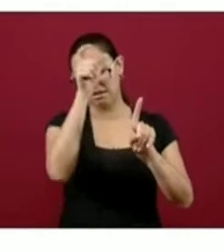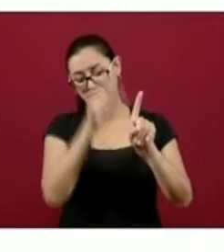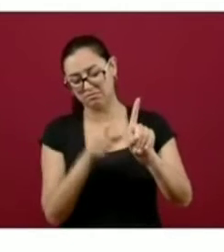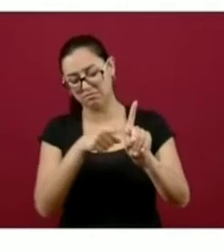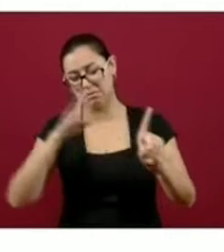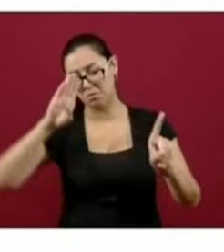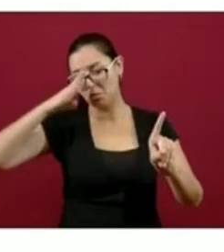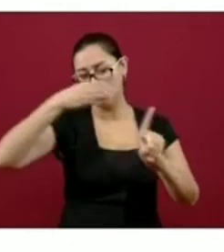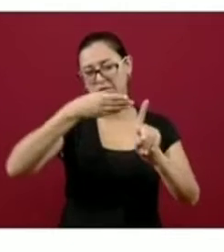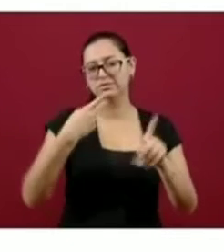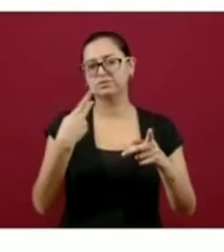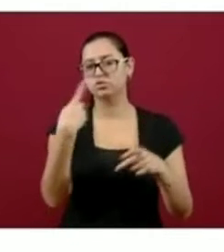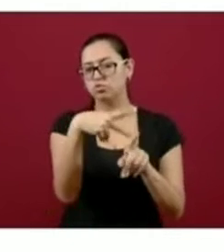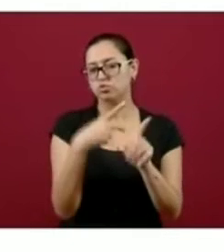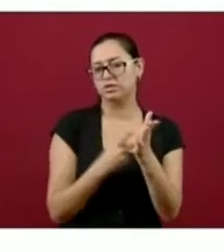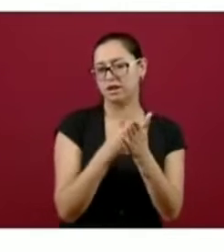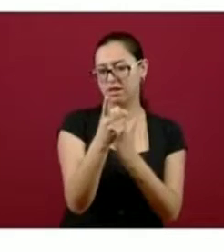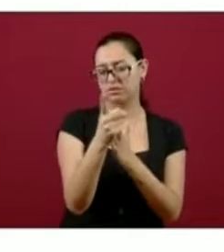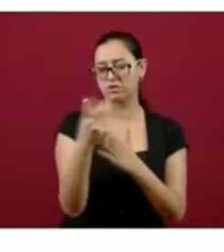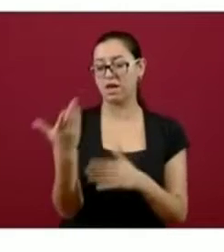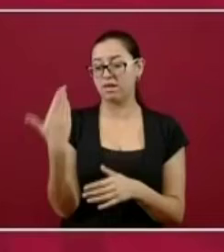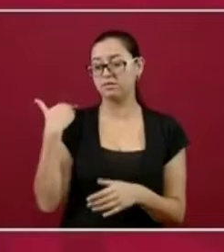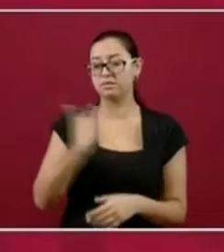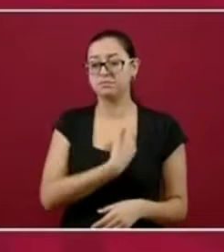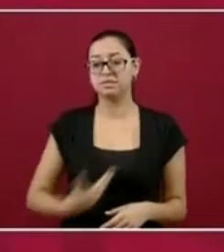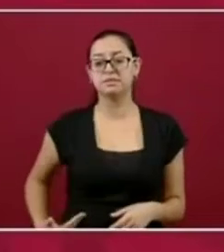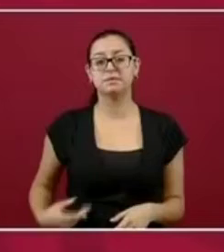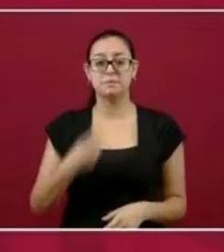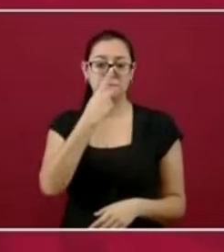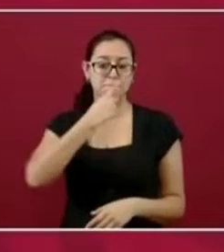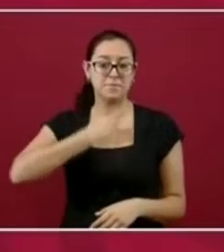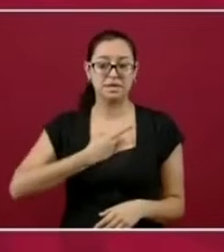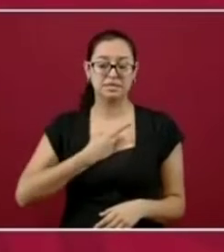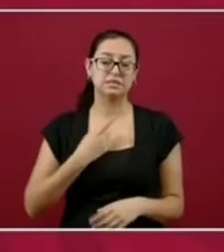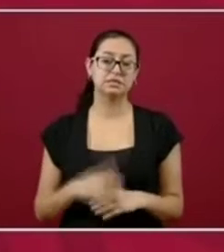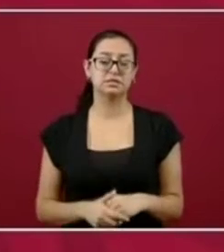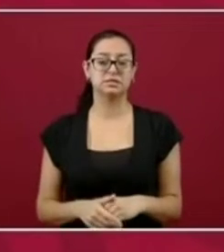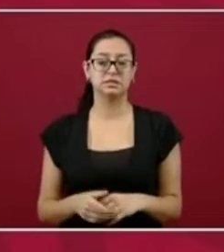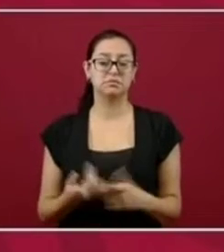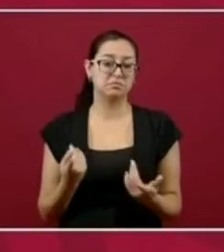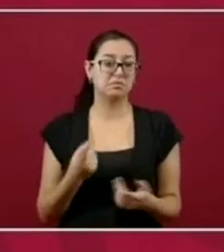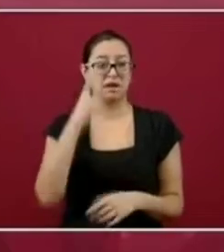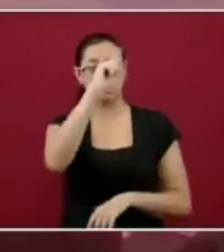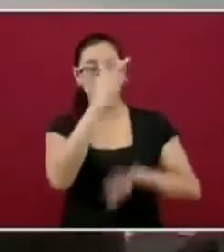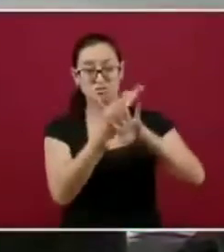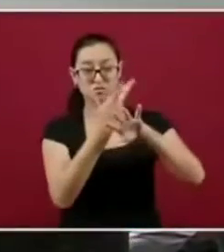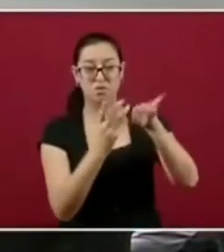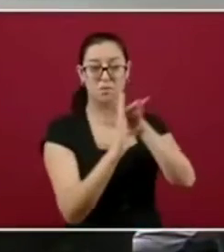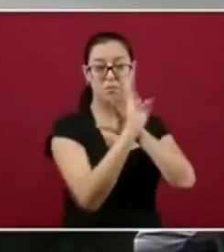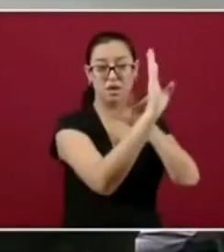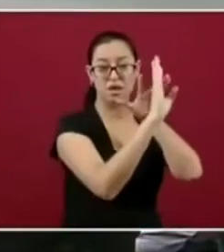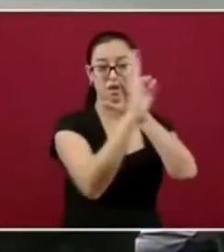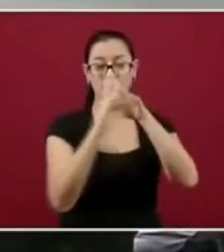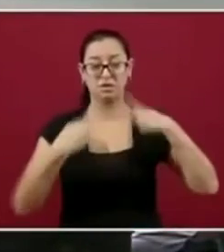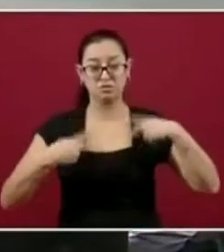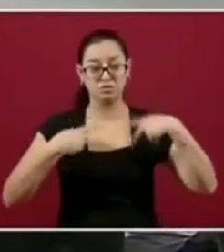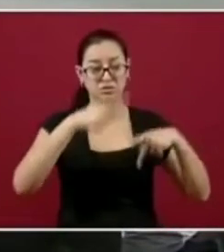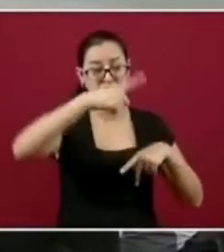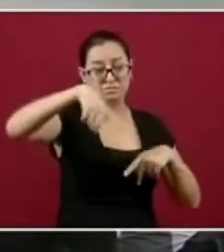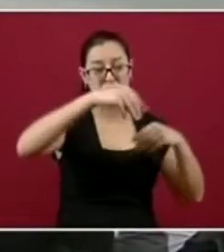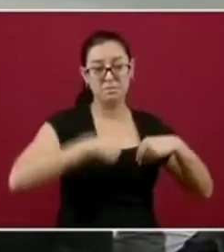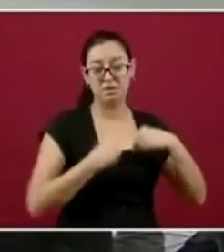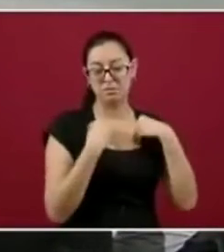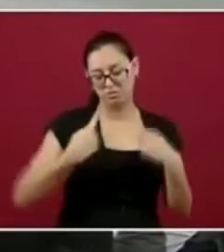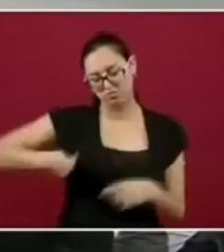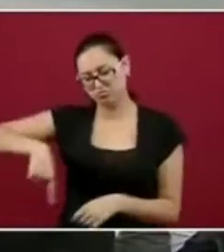Nos decía el señor presidente, tenemos que ser los defensores más eficaces de los migrantes en Estados Unidos. Ese es